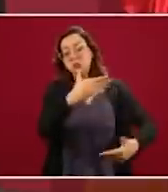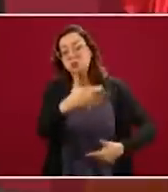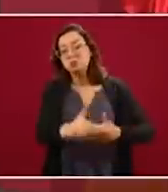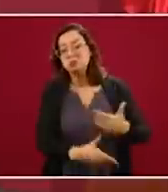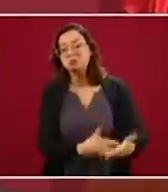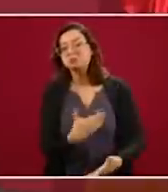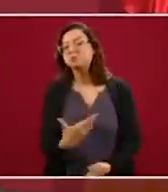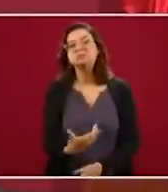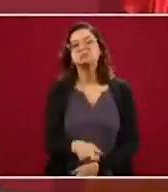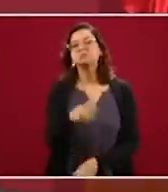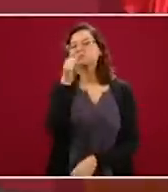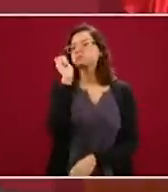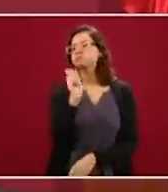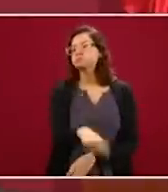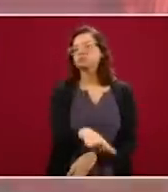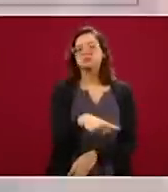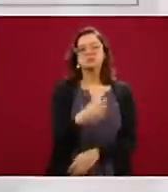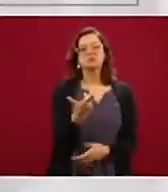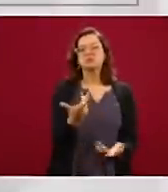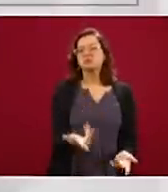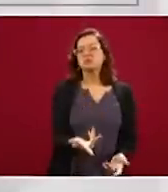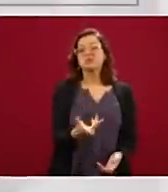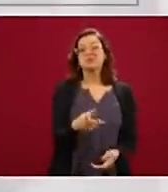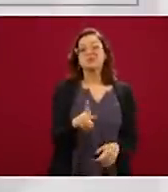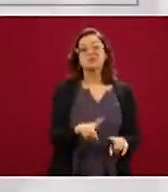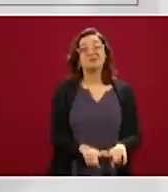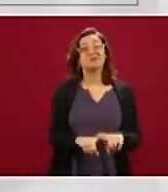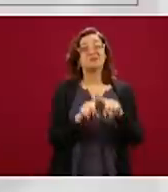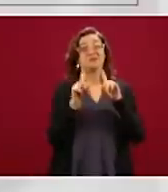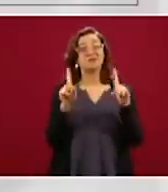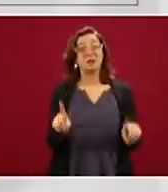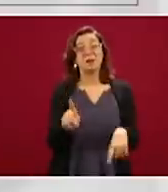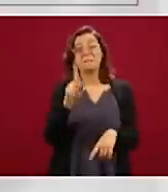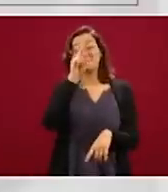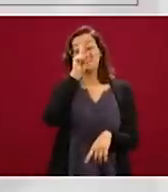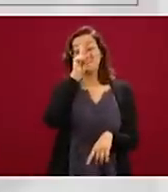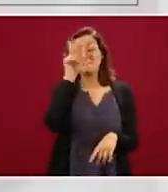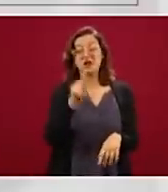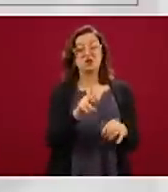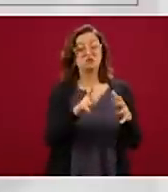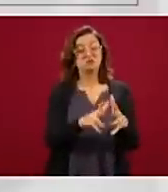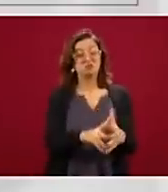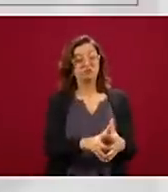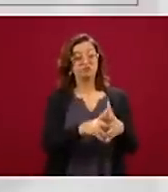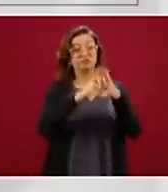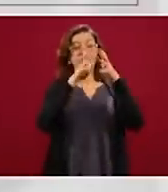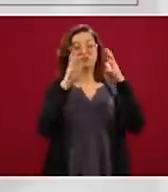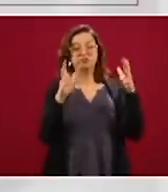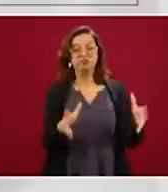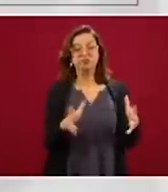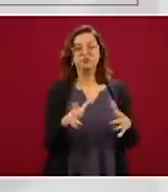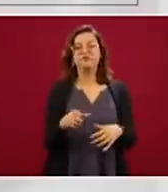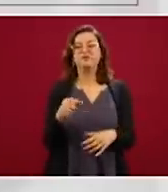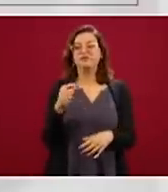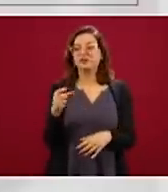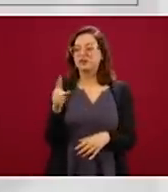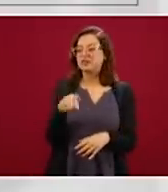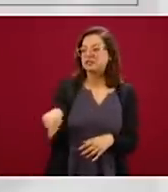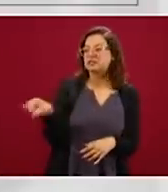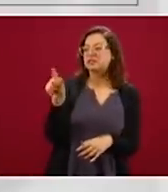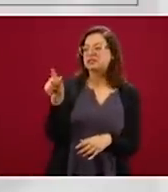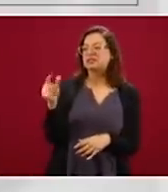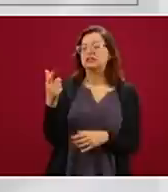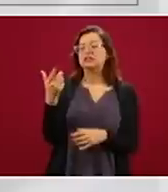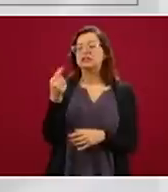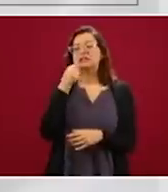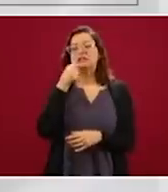contrario. Aumentó el consumo de manera alarmante, sobre todo entre niños, disminuyó la edad de consumo a